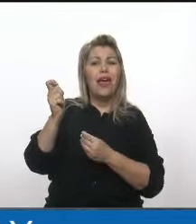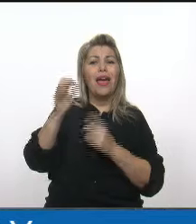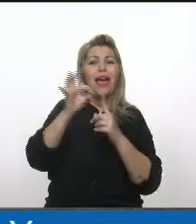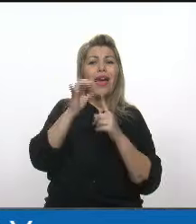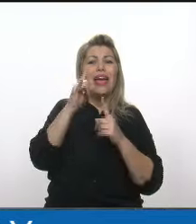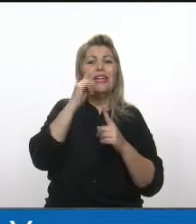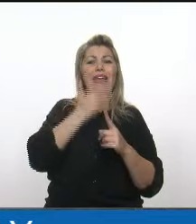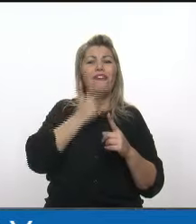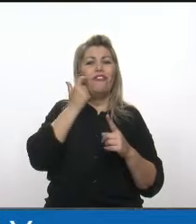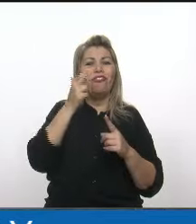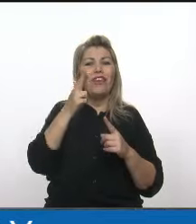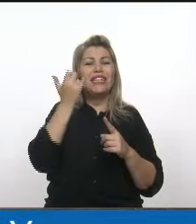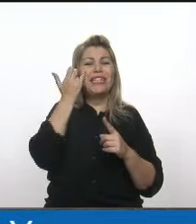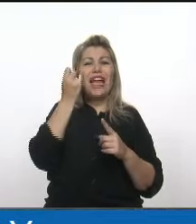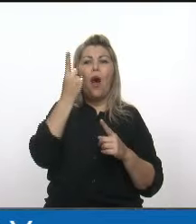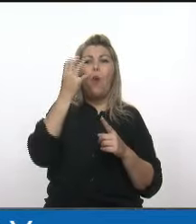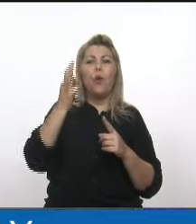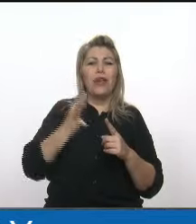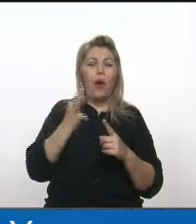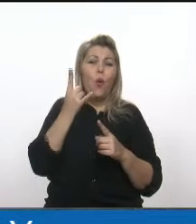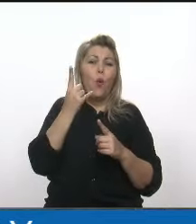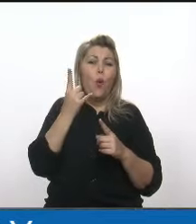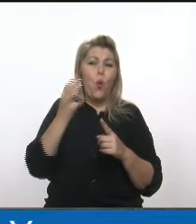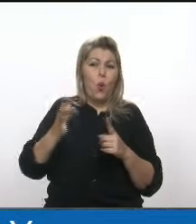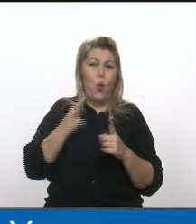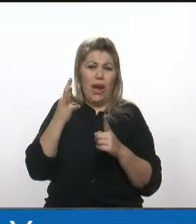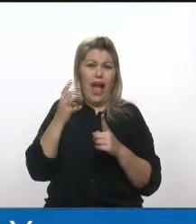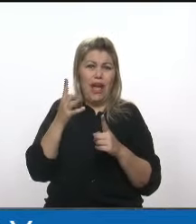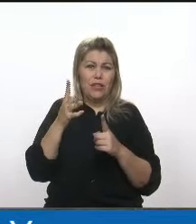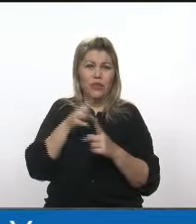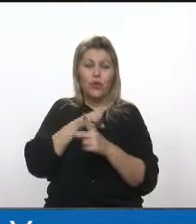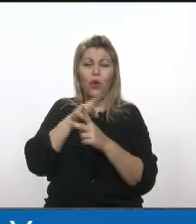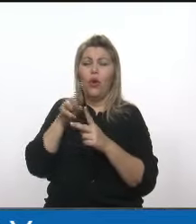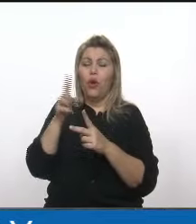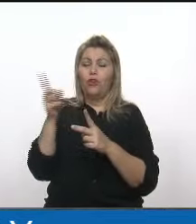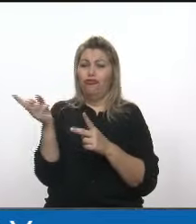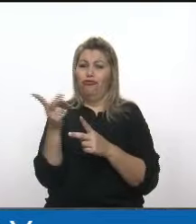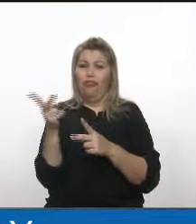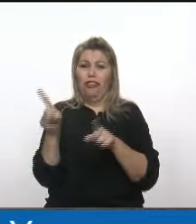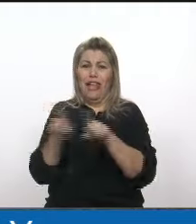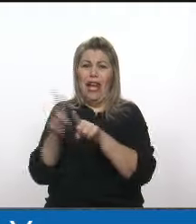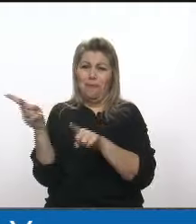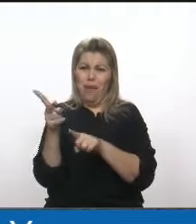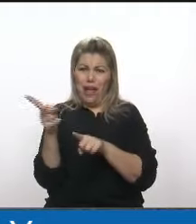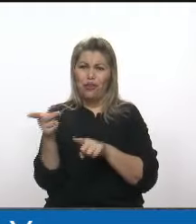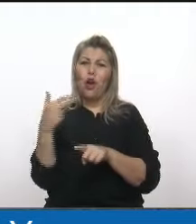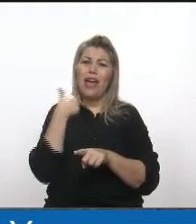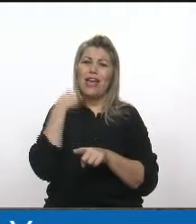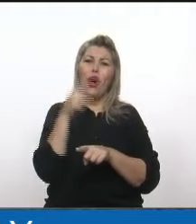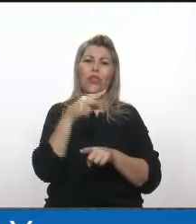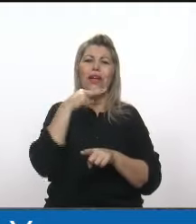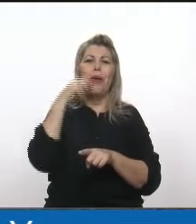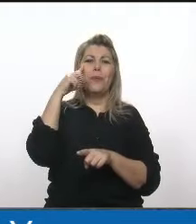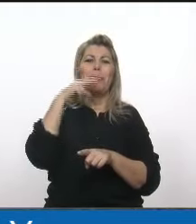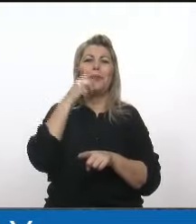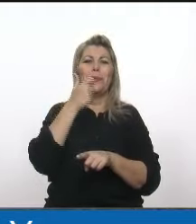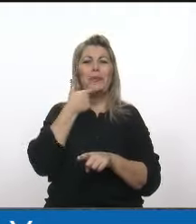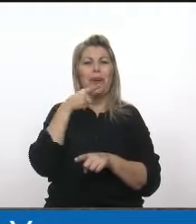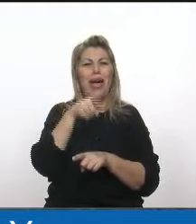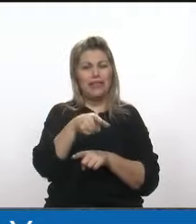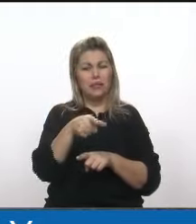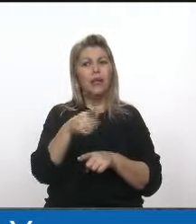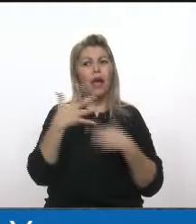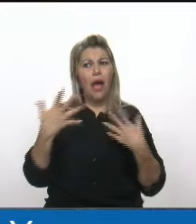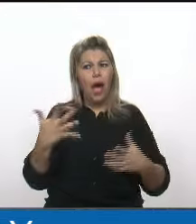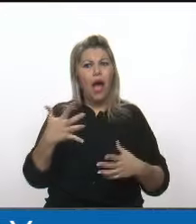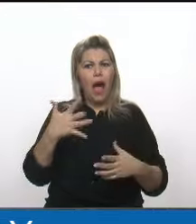un año en cautiverio su hermano Ariel que son los hijos de yarden vivas O sea que hay otro motivo adicional por el cual Argentina tiene